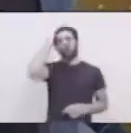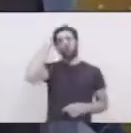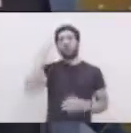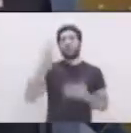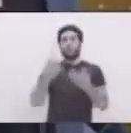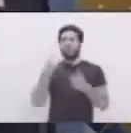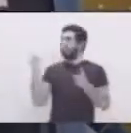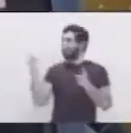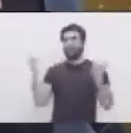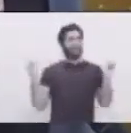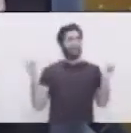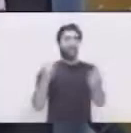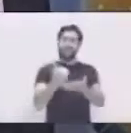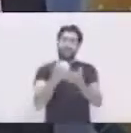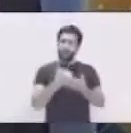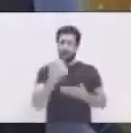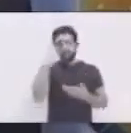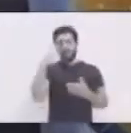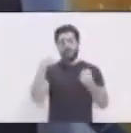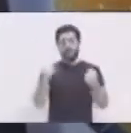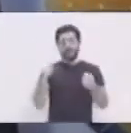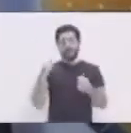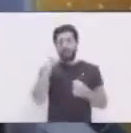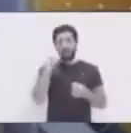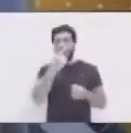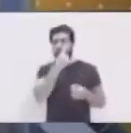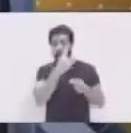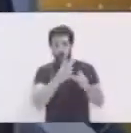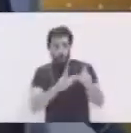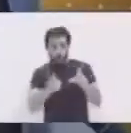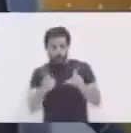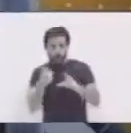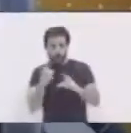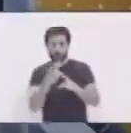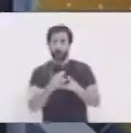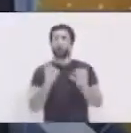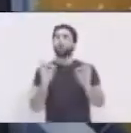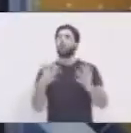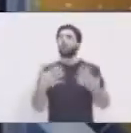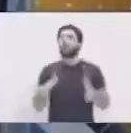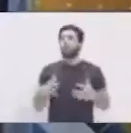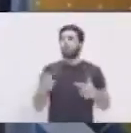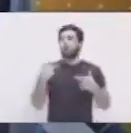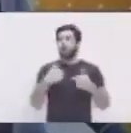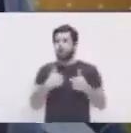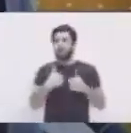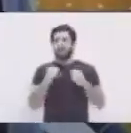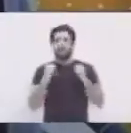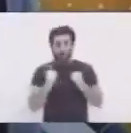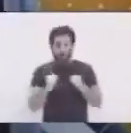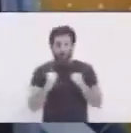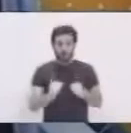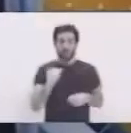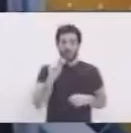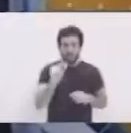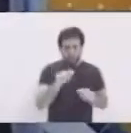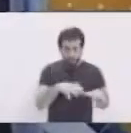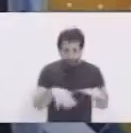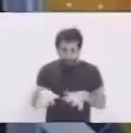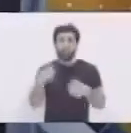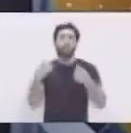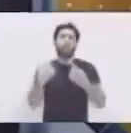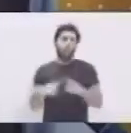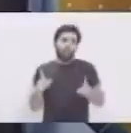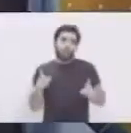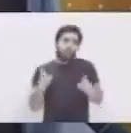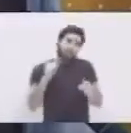ojos? Sí. ¿Sí? ¿Me vas a ayudar tú? Sí, yo les echo porras porque a mí en realidad me cuesta un poco. Ah, no, no hay problema.